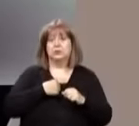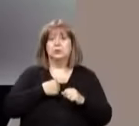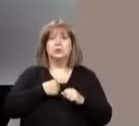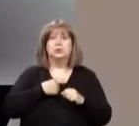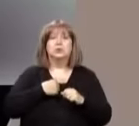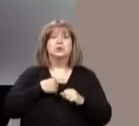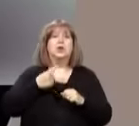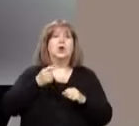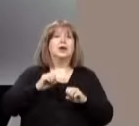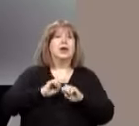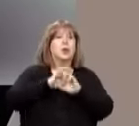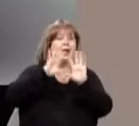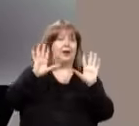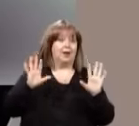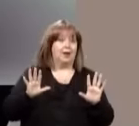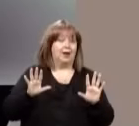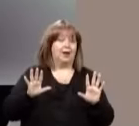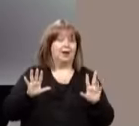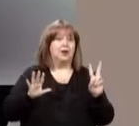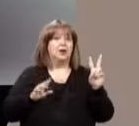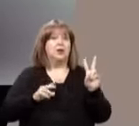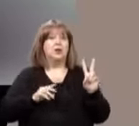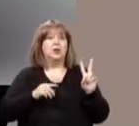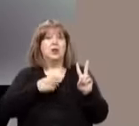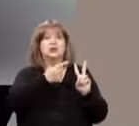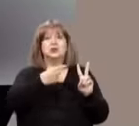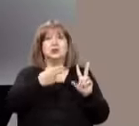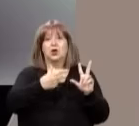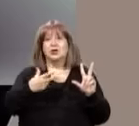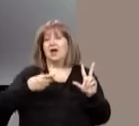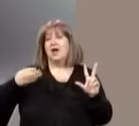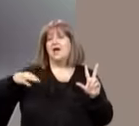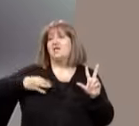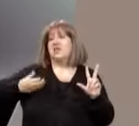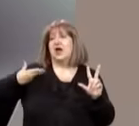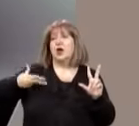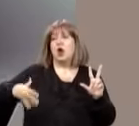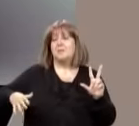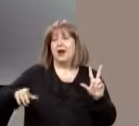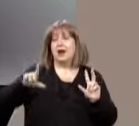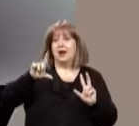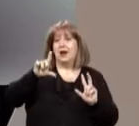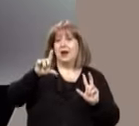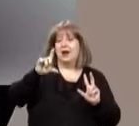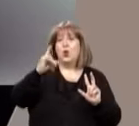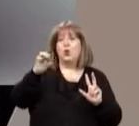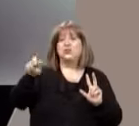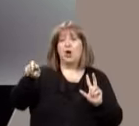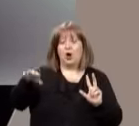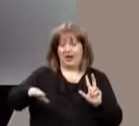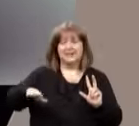quiero aclarar que nosotros teníamos una vida normal. Lucio era un nene